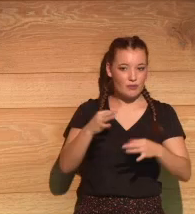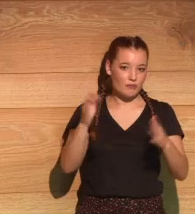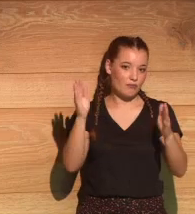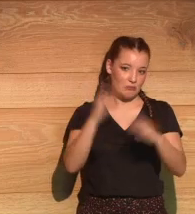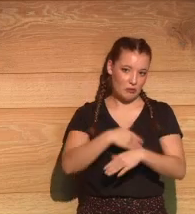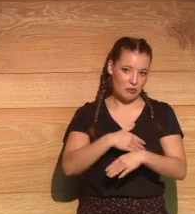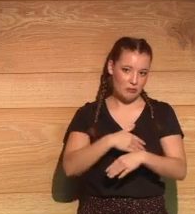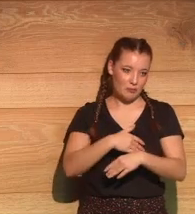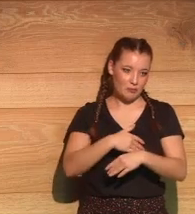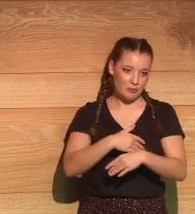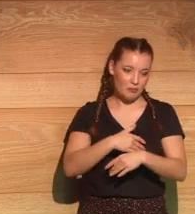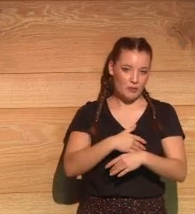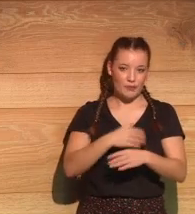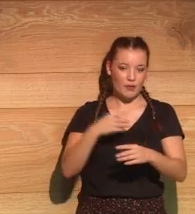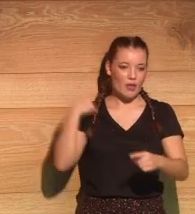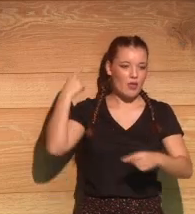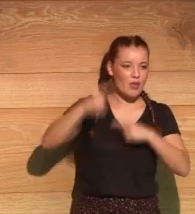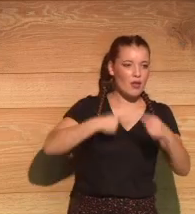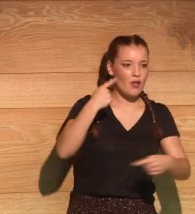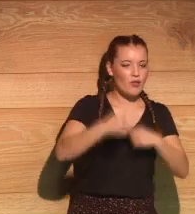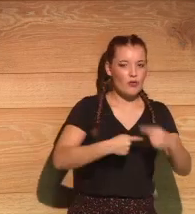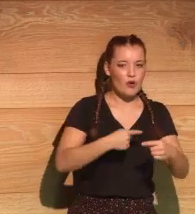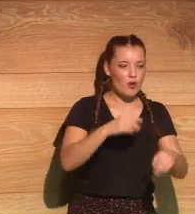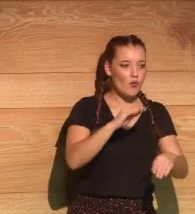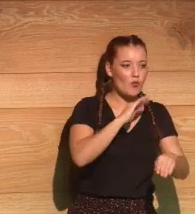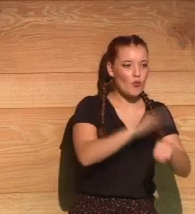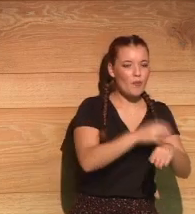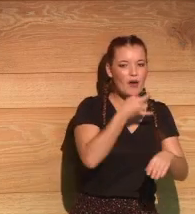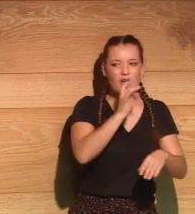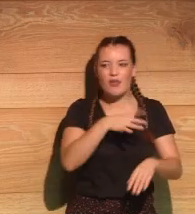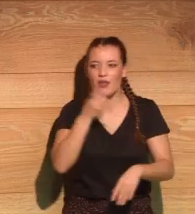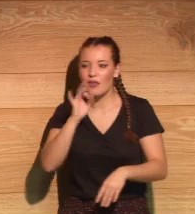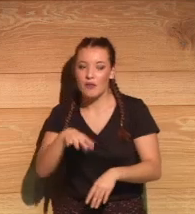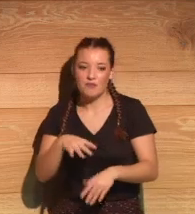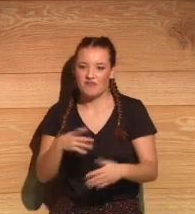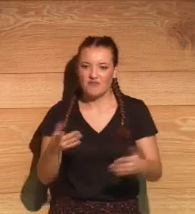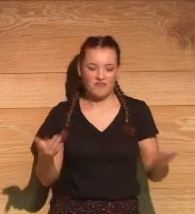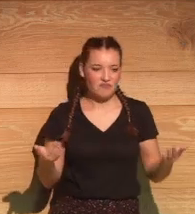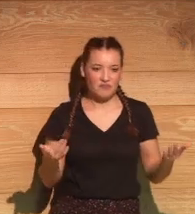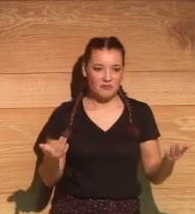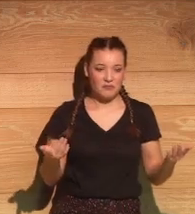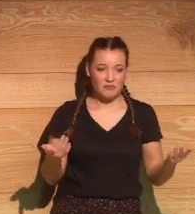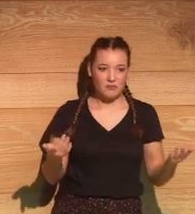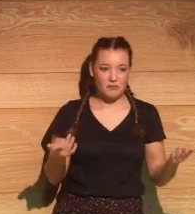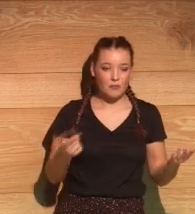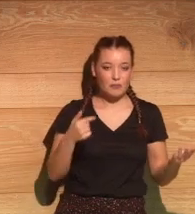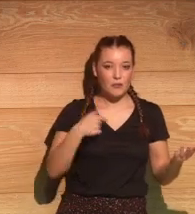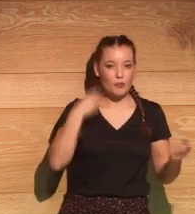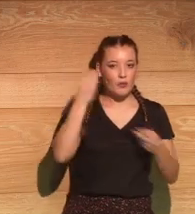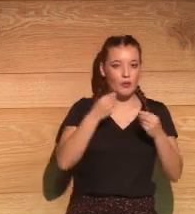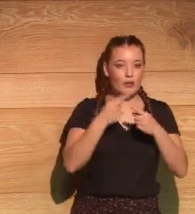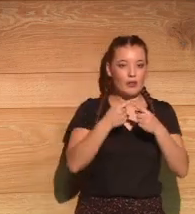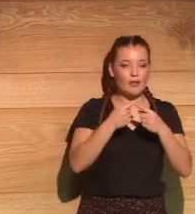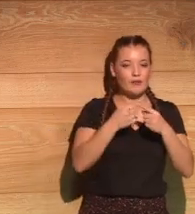culpa unas generaciones a otras, entre otras cosas porque cada generación valora o considera valioso una cosa, ¿no? O distinta y a veces